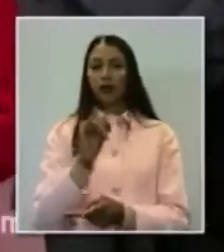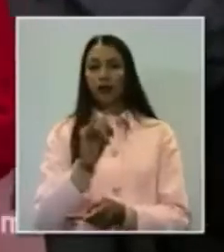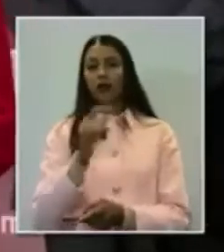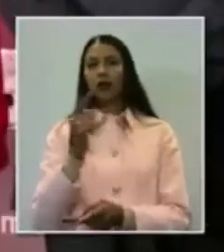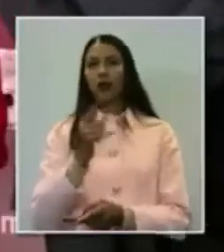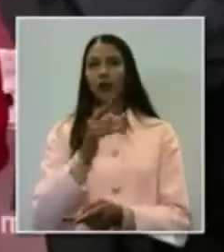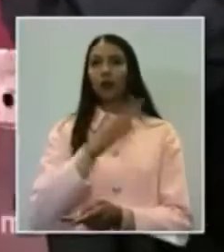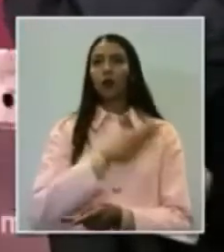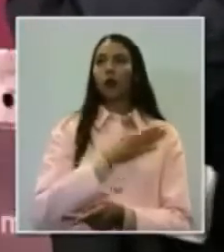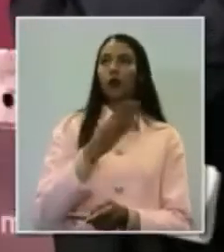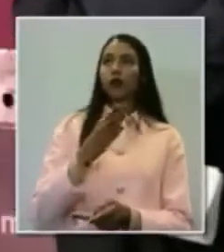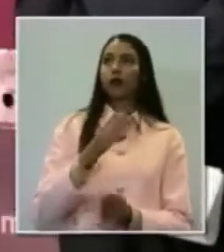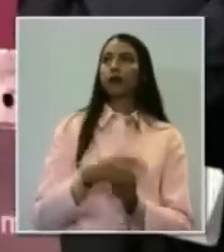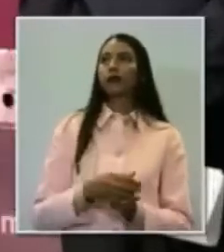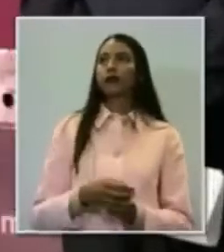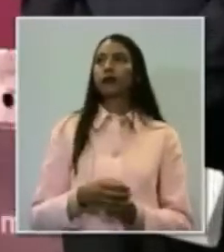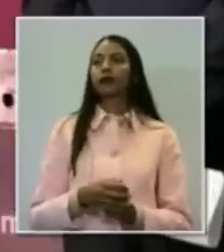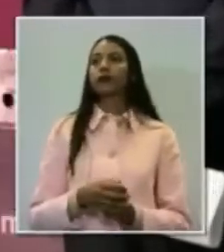Buena.